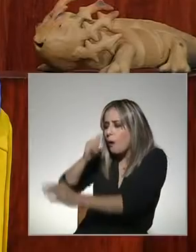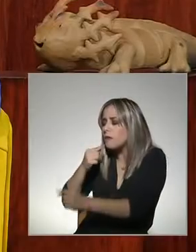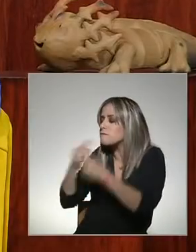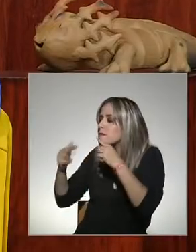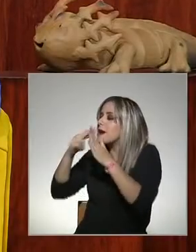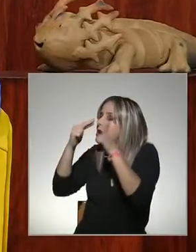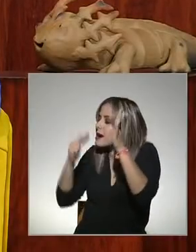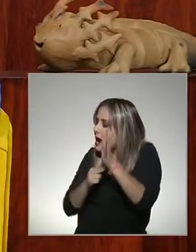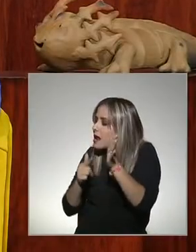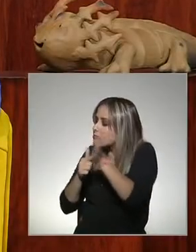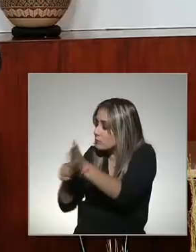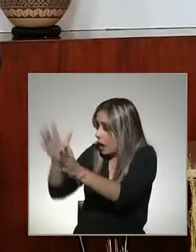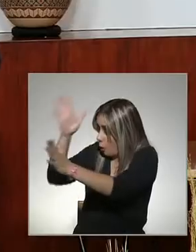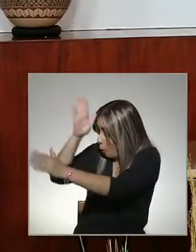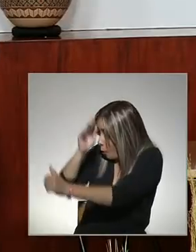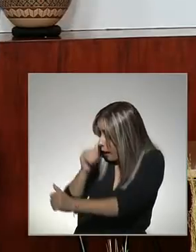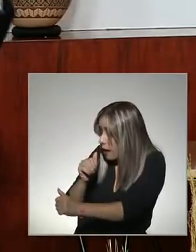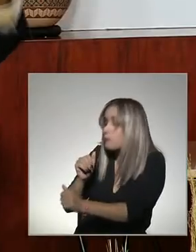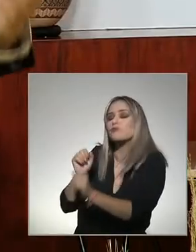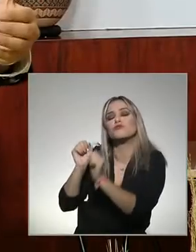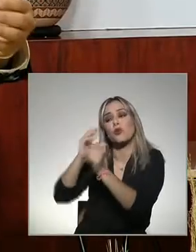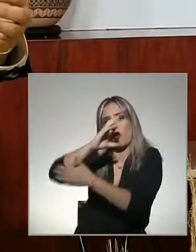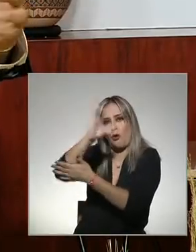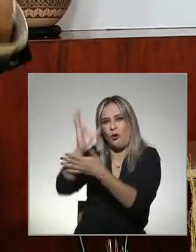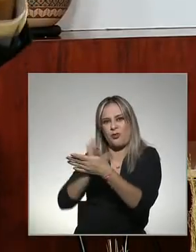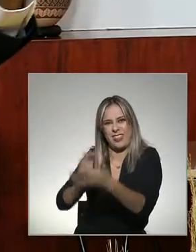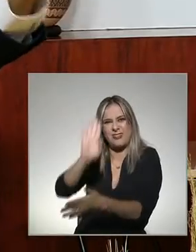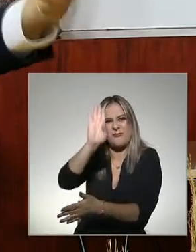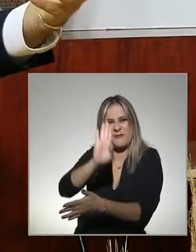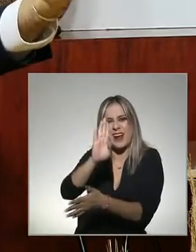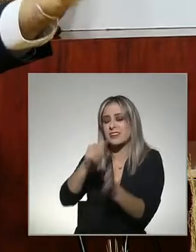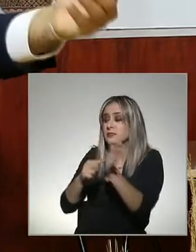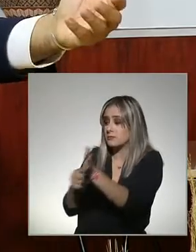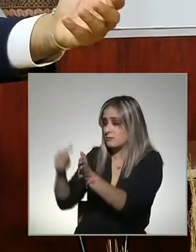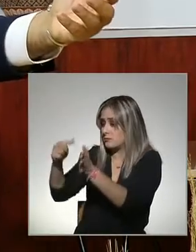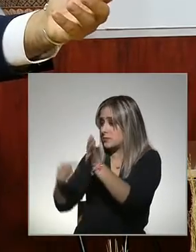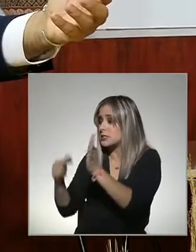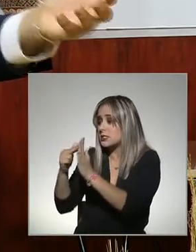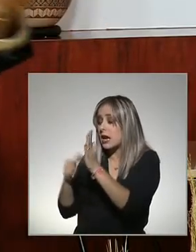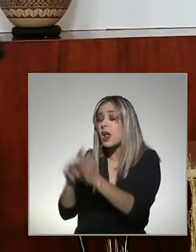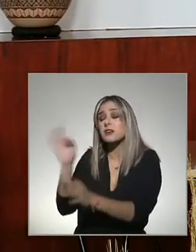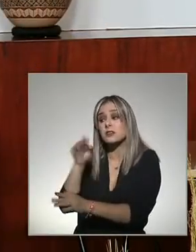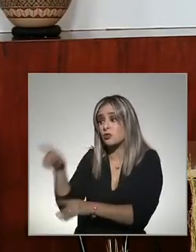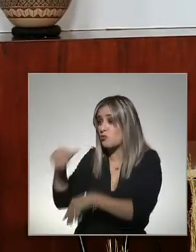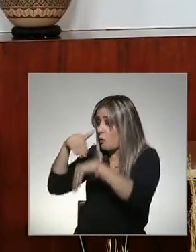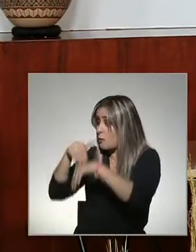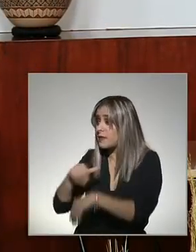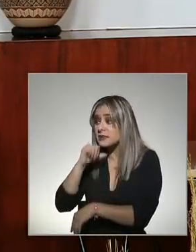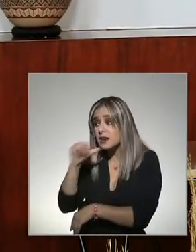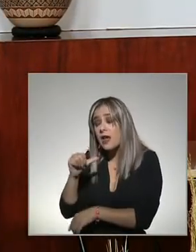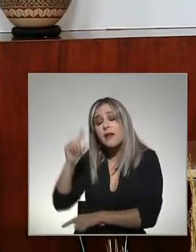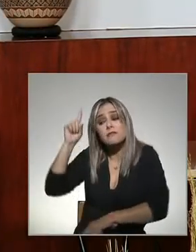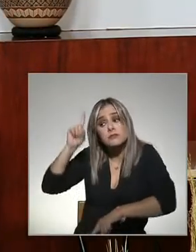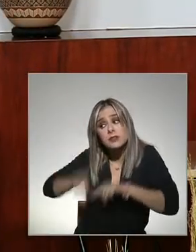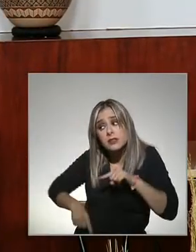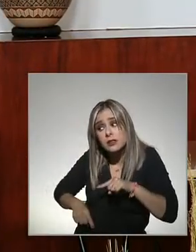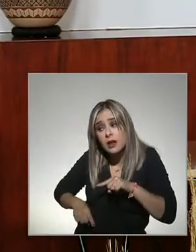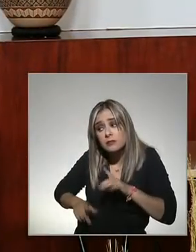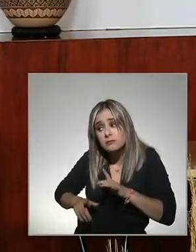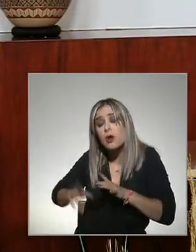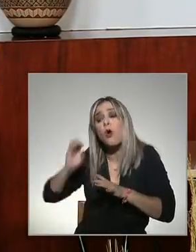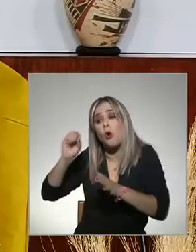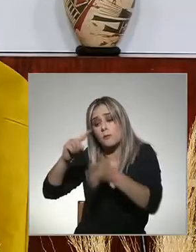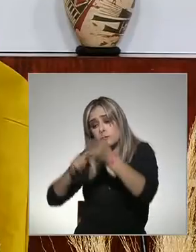le queden muy claras las reglas y lo que puede esperar, lo que va a pasar si cumple y si no cumple. Los límites de los que